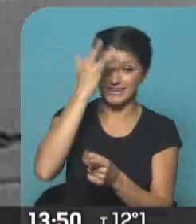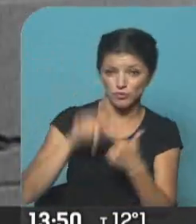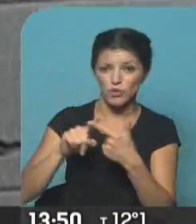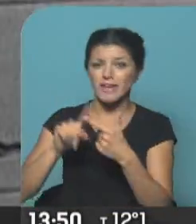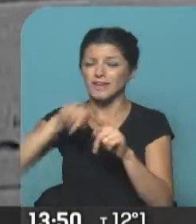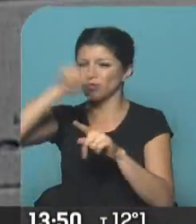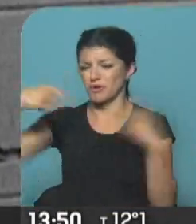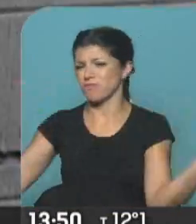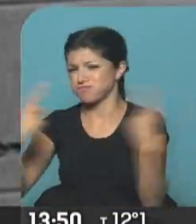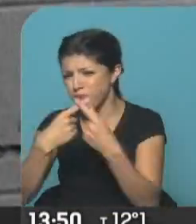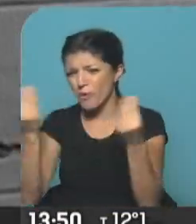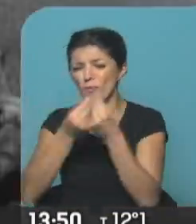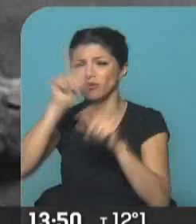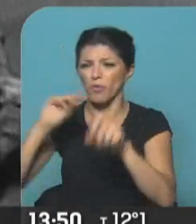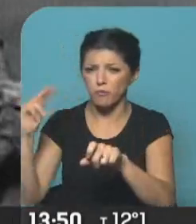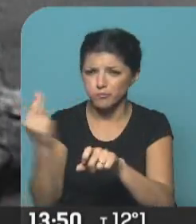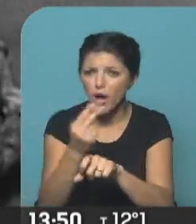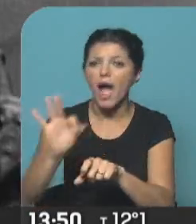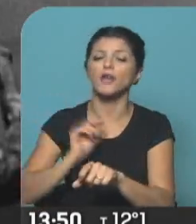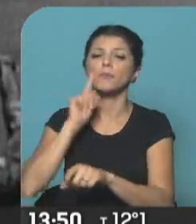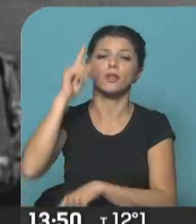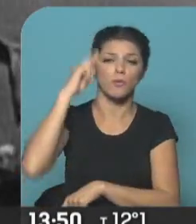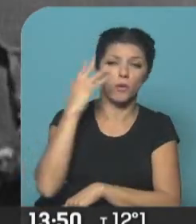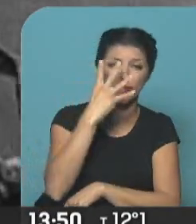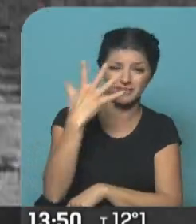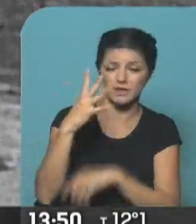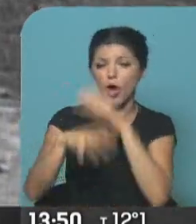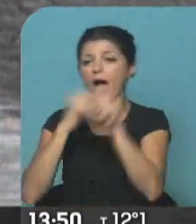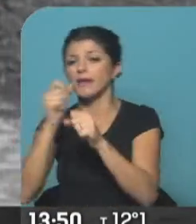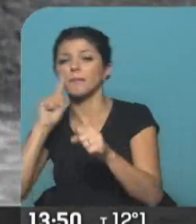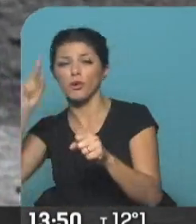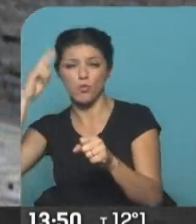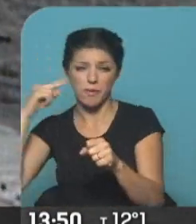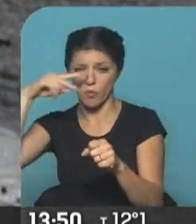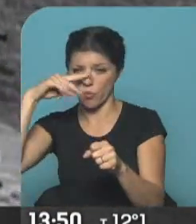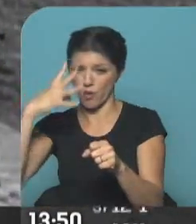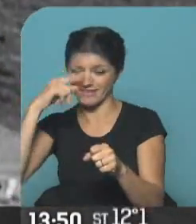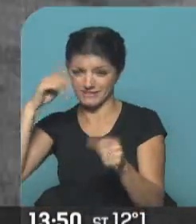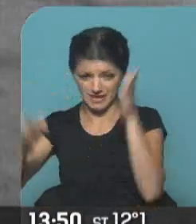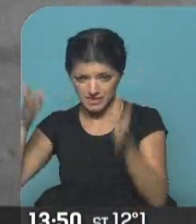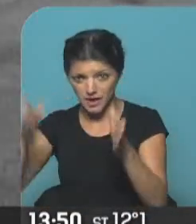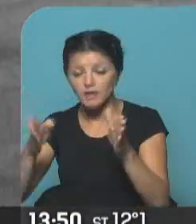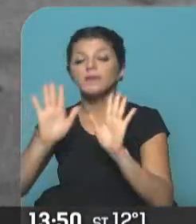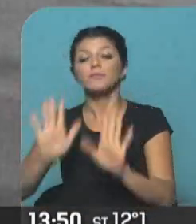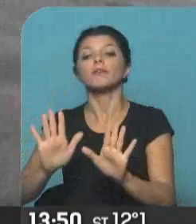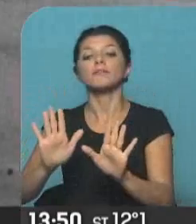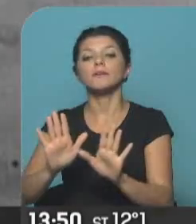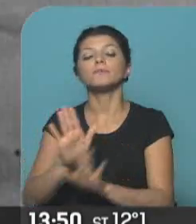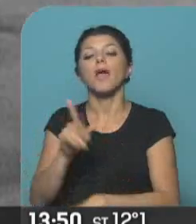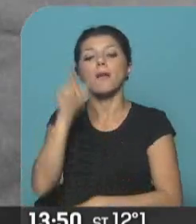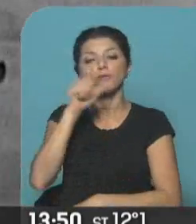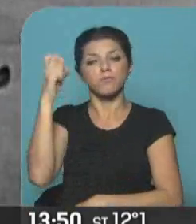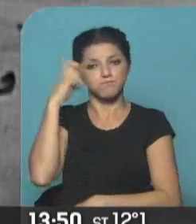en enfrentamientos entre 1945 y 1947, persuadió a los líderes del Congreso de una